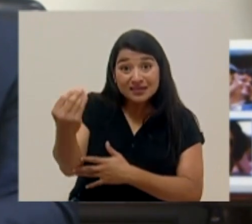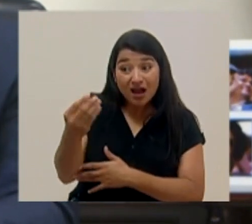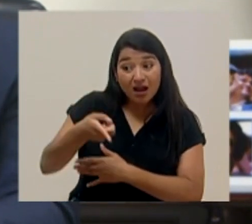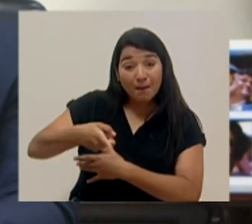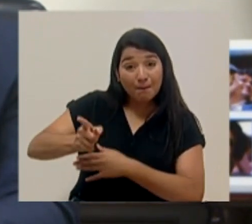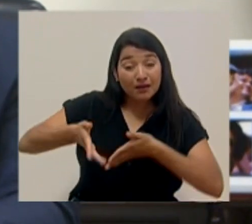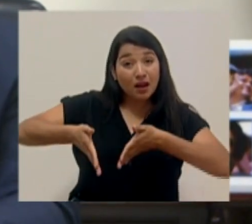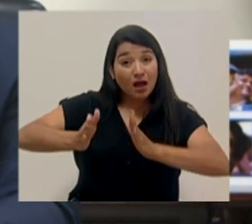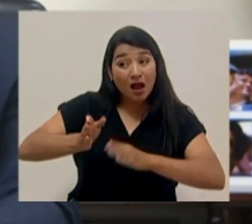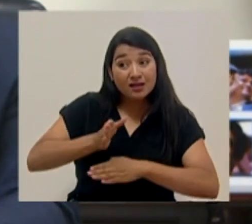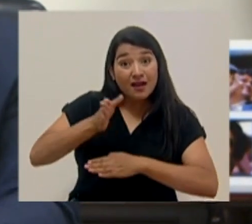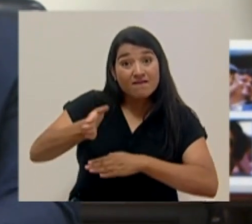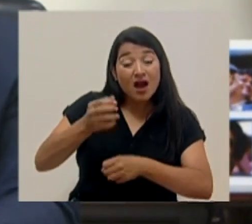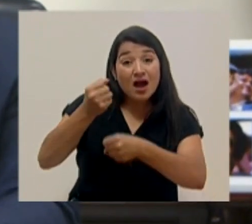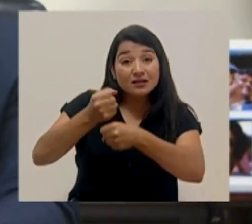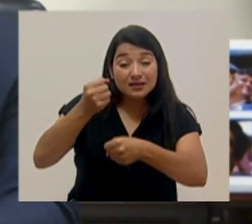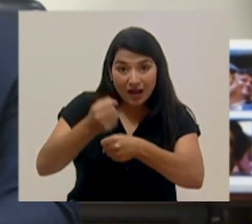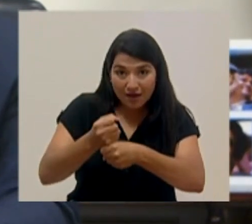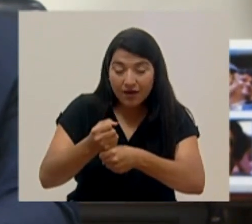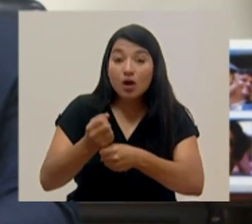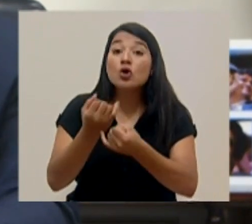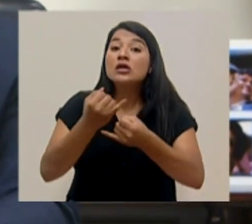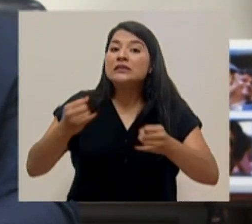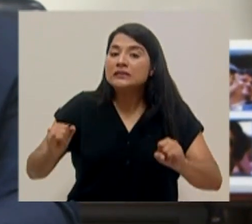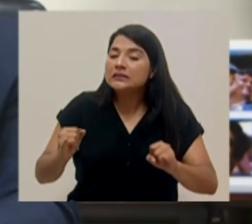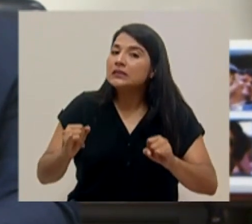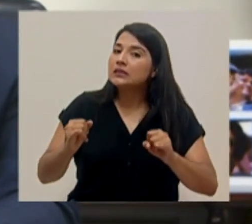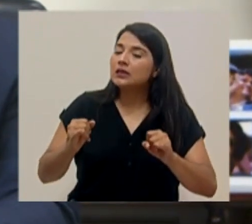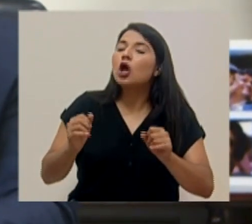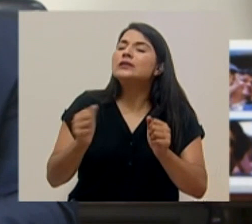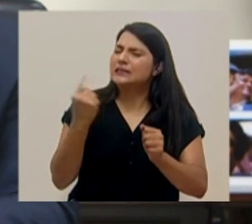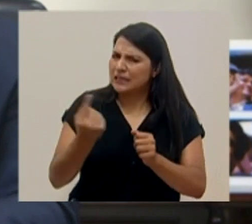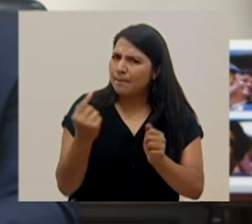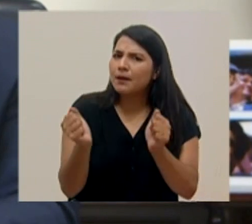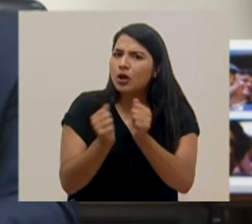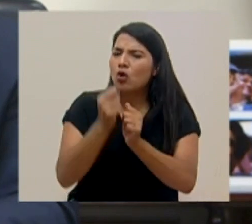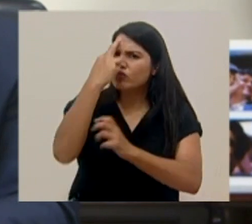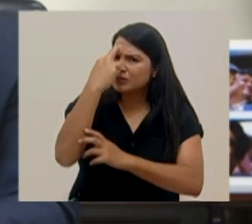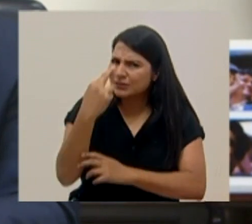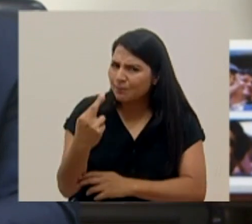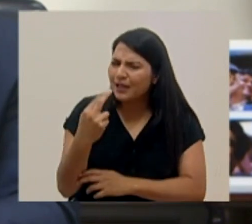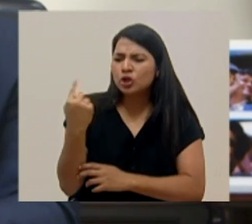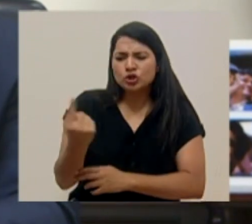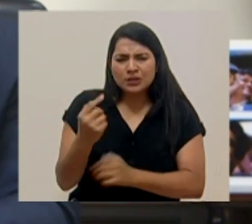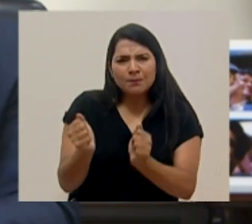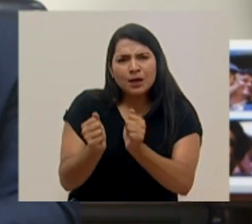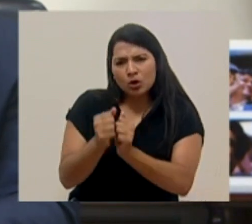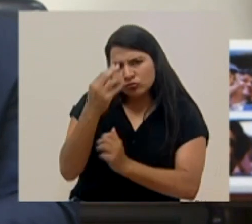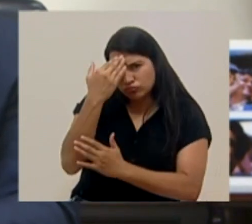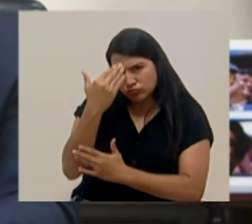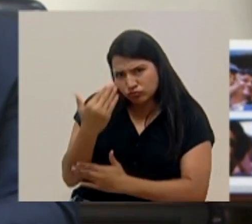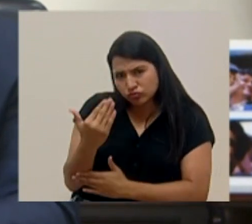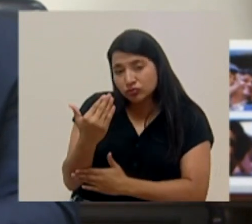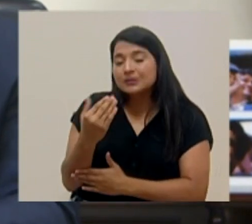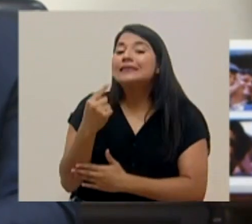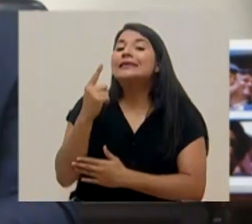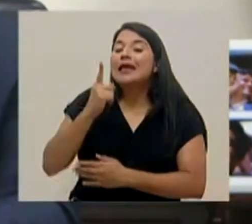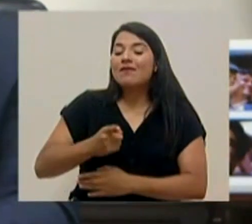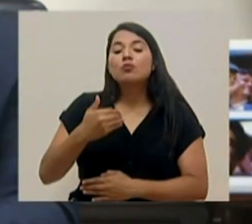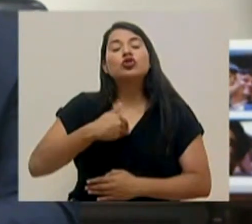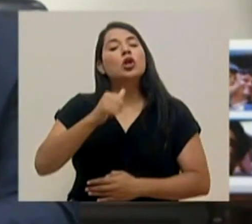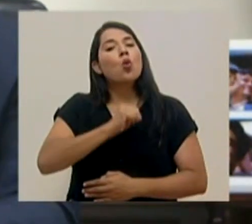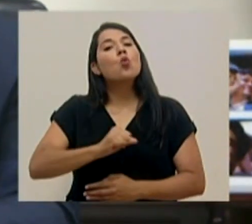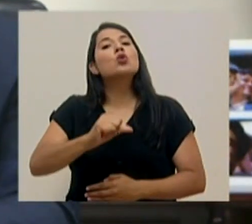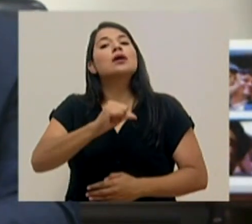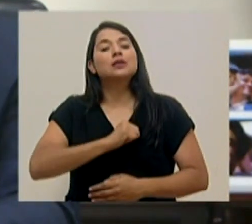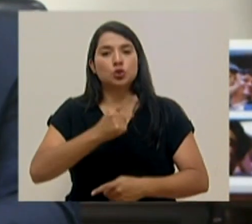lugar de trabajo, sin perder el respeto y la cortesía, debemos comportarnos asumiendo que